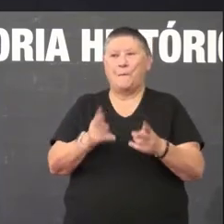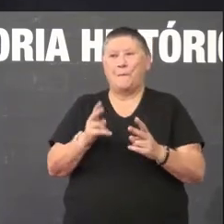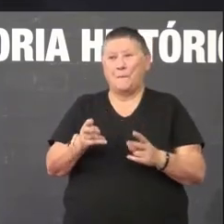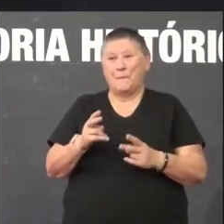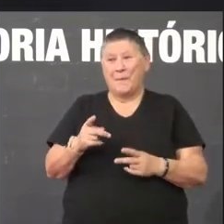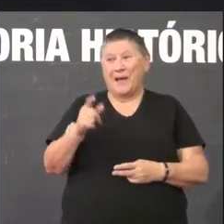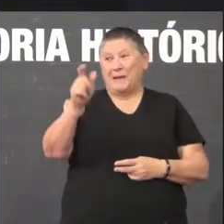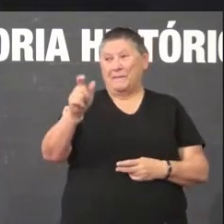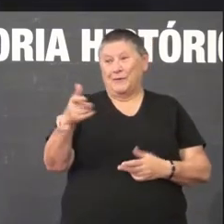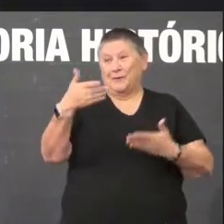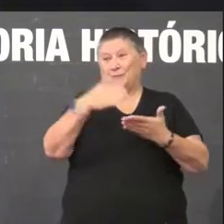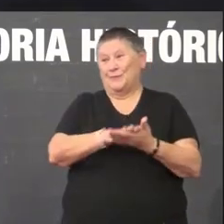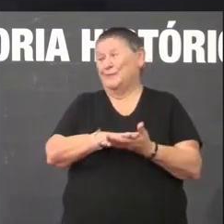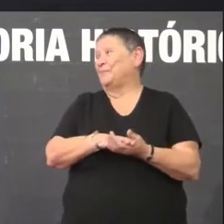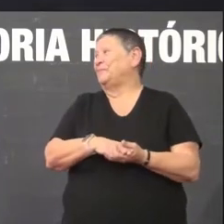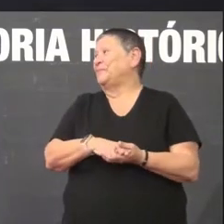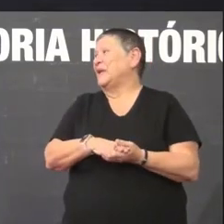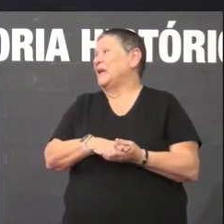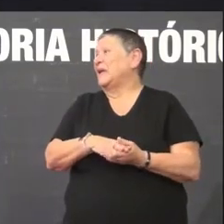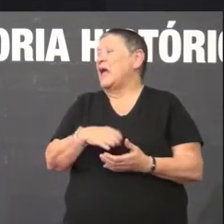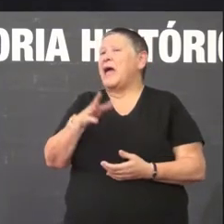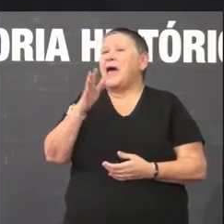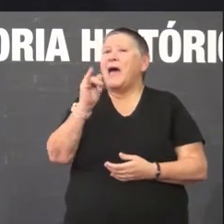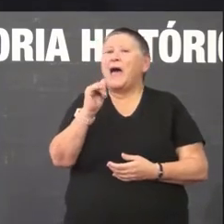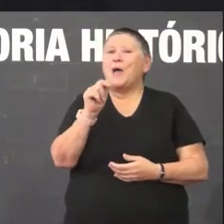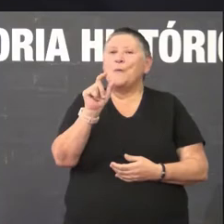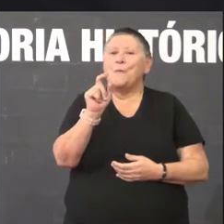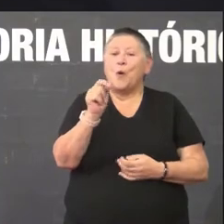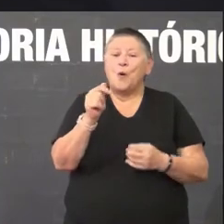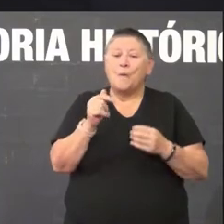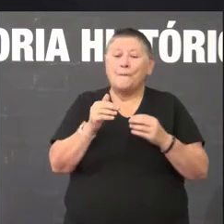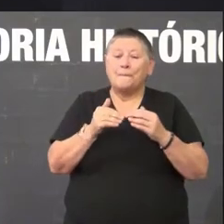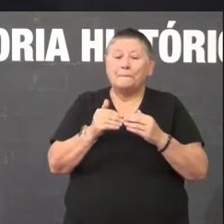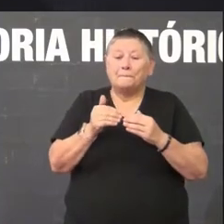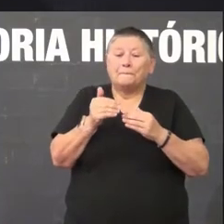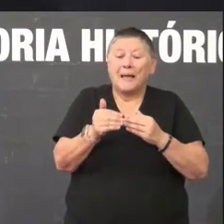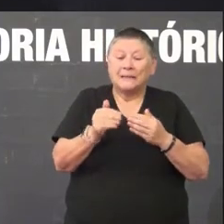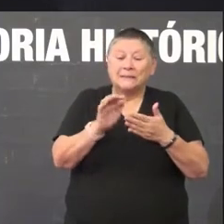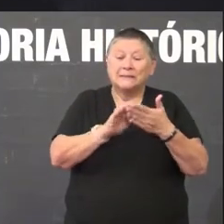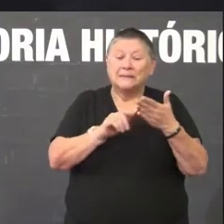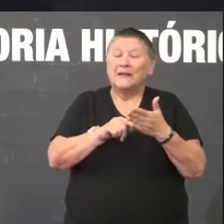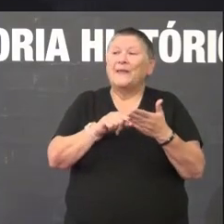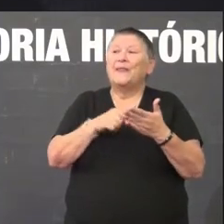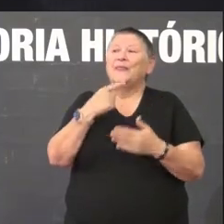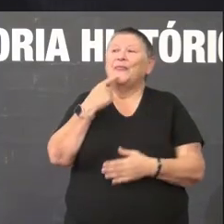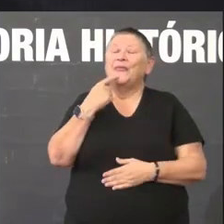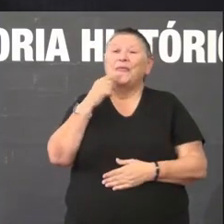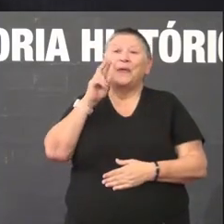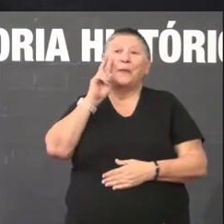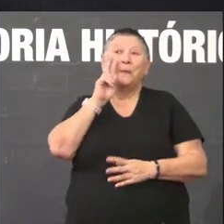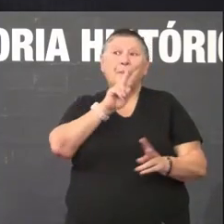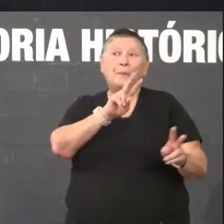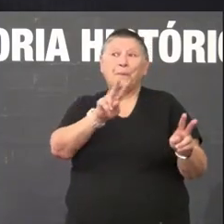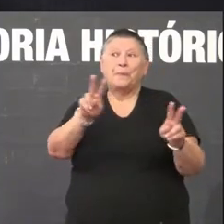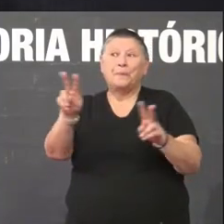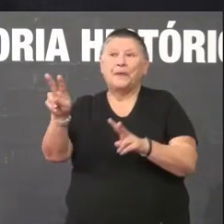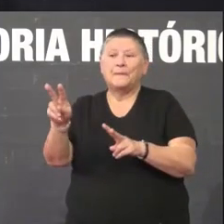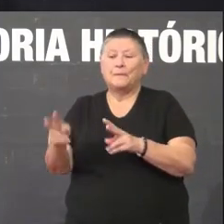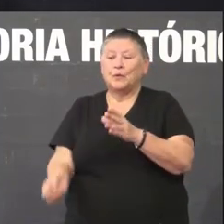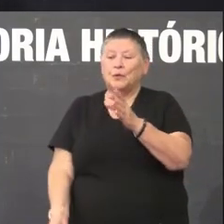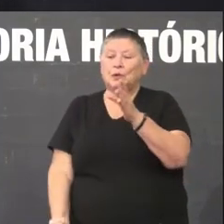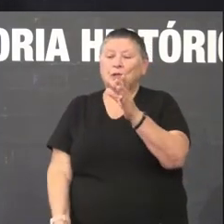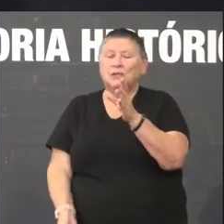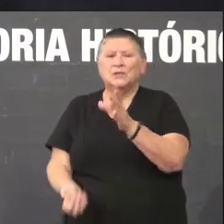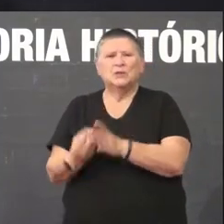hai un pouquiño máis adiante un texto que di: vemos xurdir do humos da